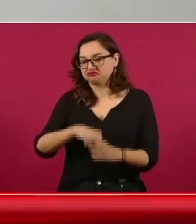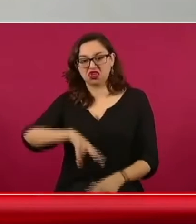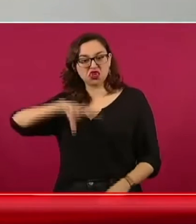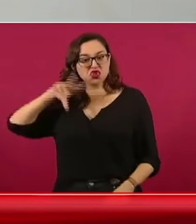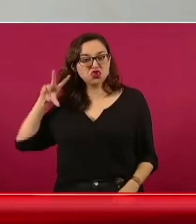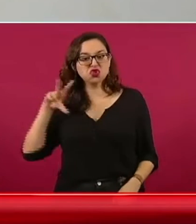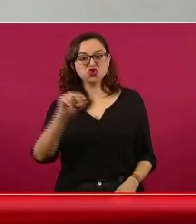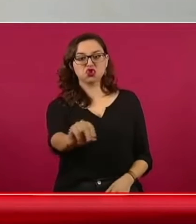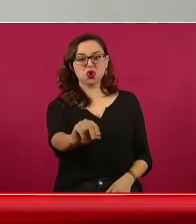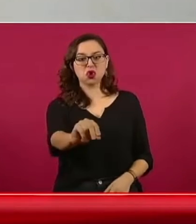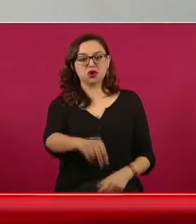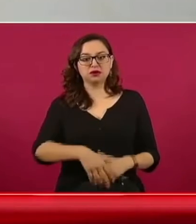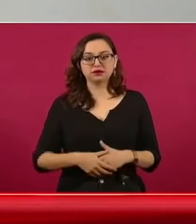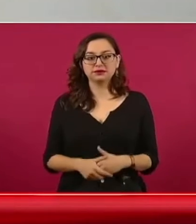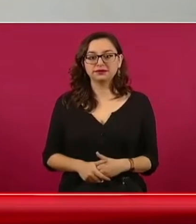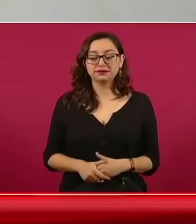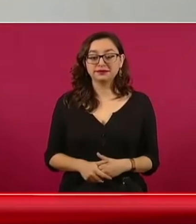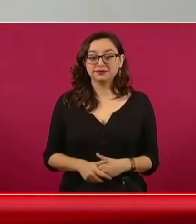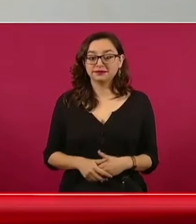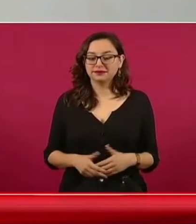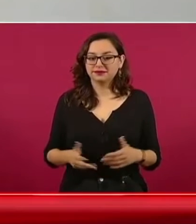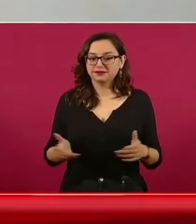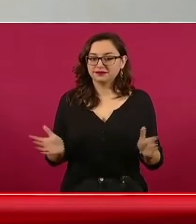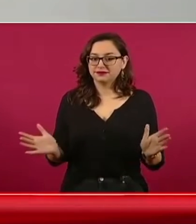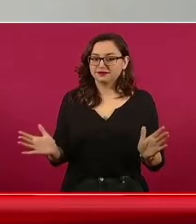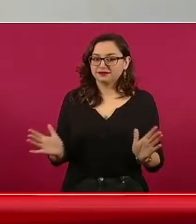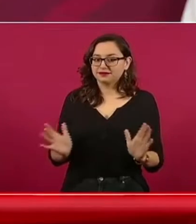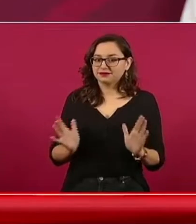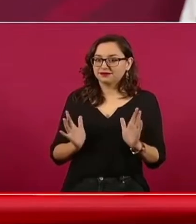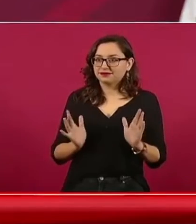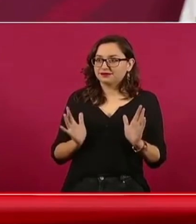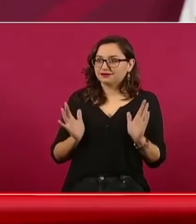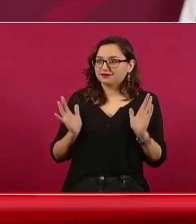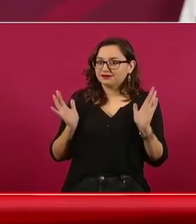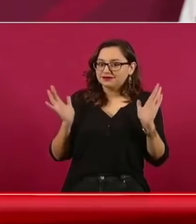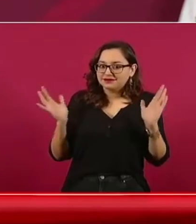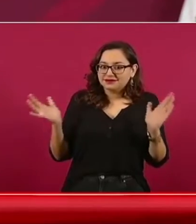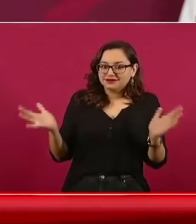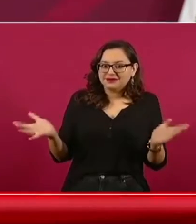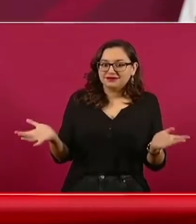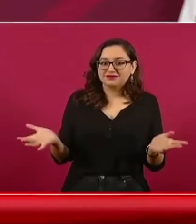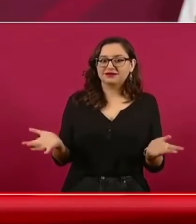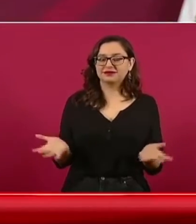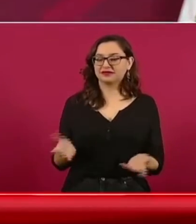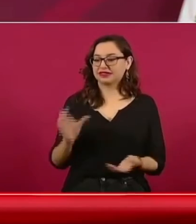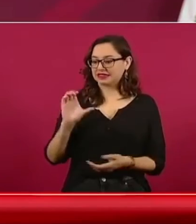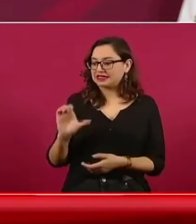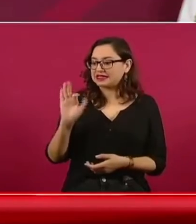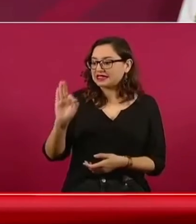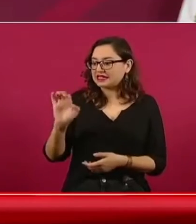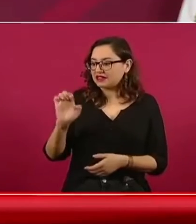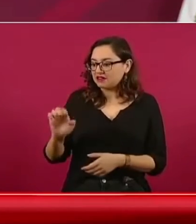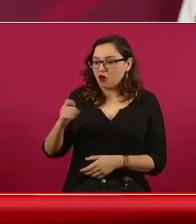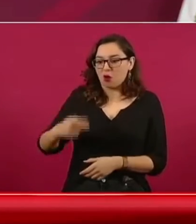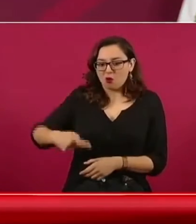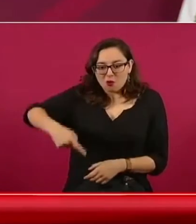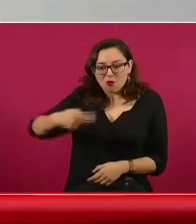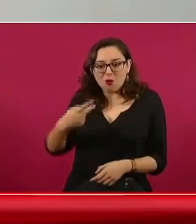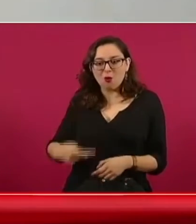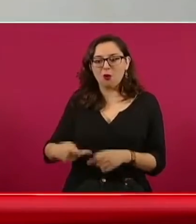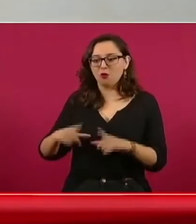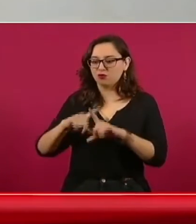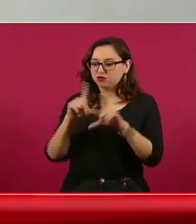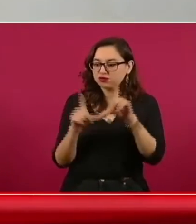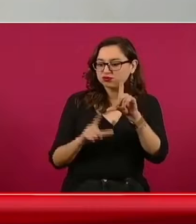en vez de defender a la comisión federal de electricidad